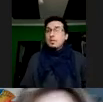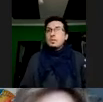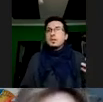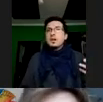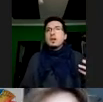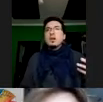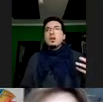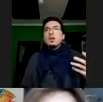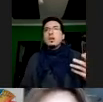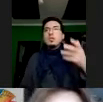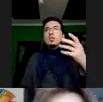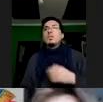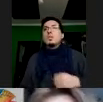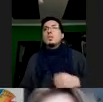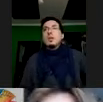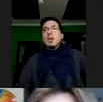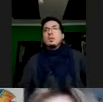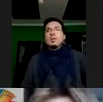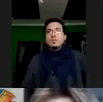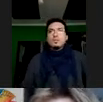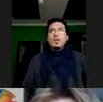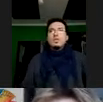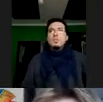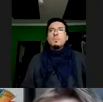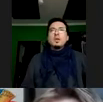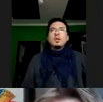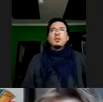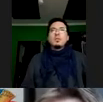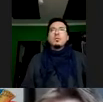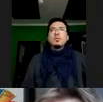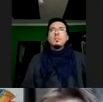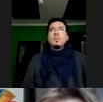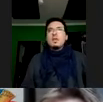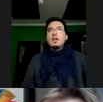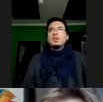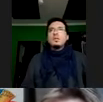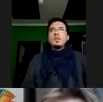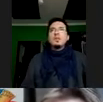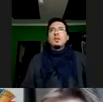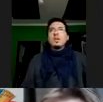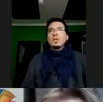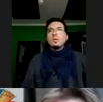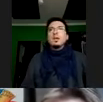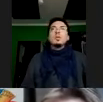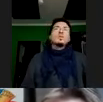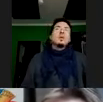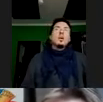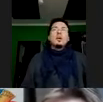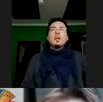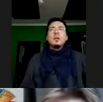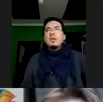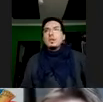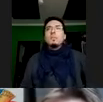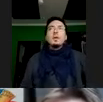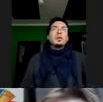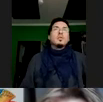valga la redundancia, estos tipos de elementos. El nombre, no sé, por las medidas que se utilizan en los agujeros,